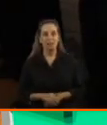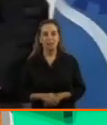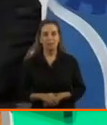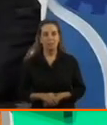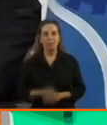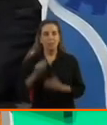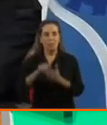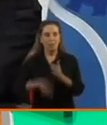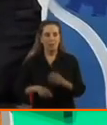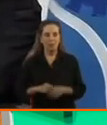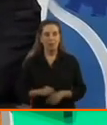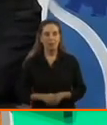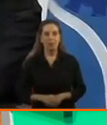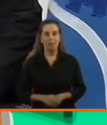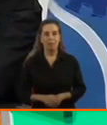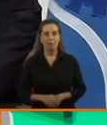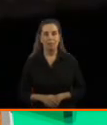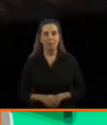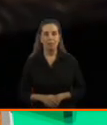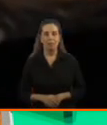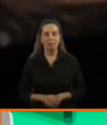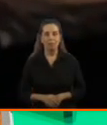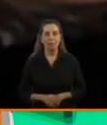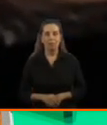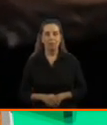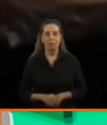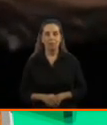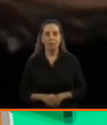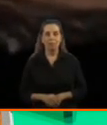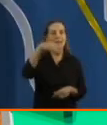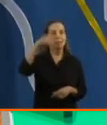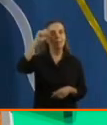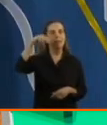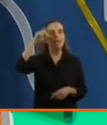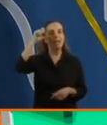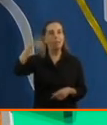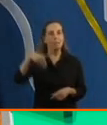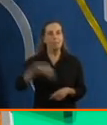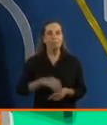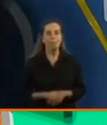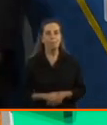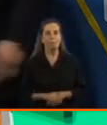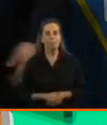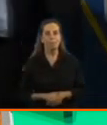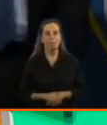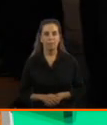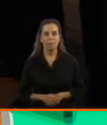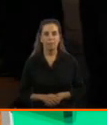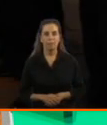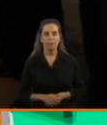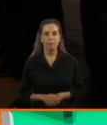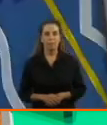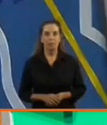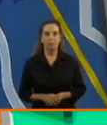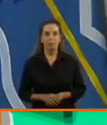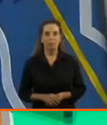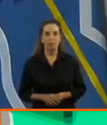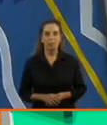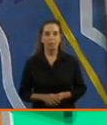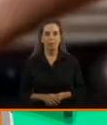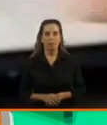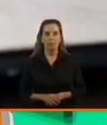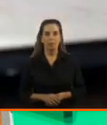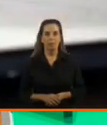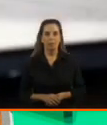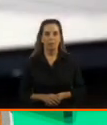las alianzas de las leyes y que le permite ser un partido no minoritario en el Congreso, se fractura hacia el interior. Esto que yo le estoy comentando